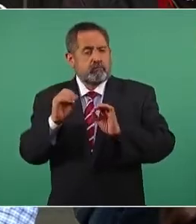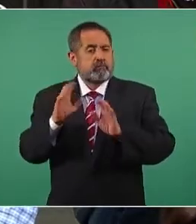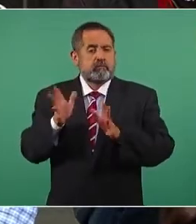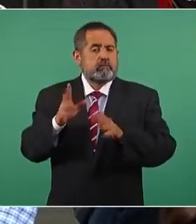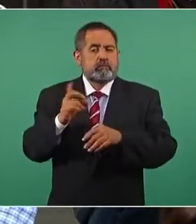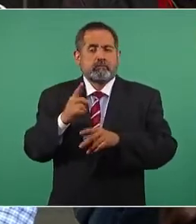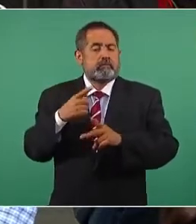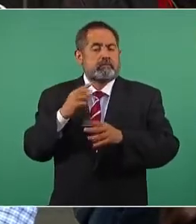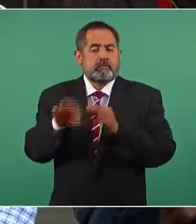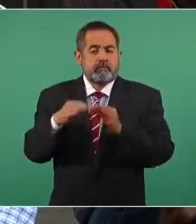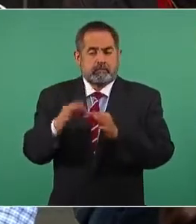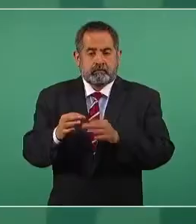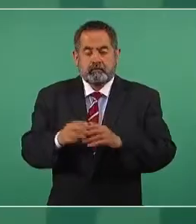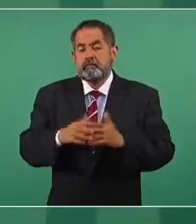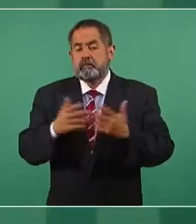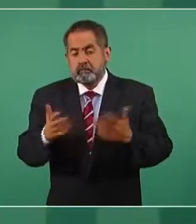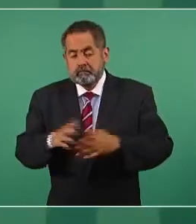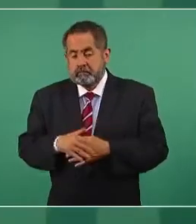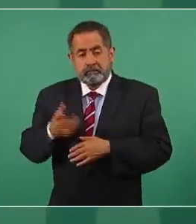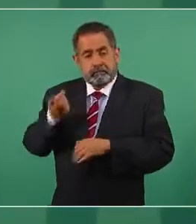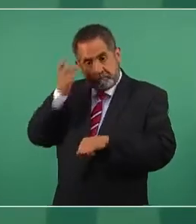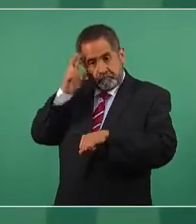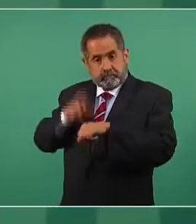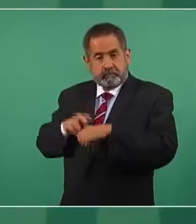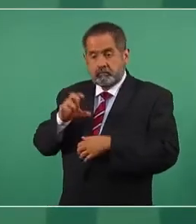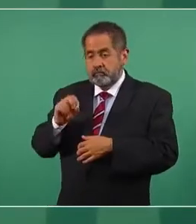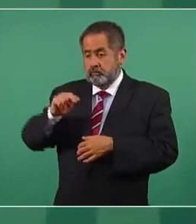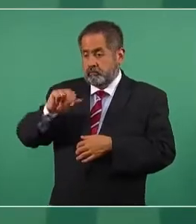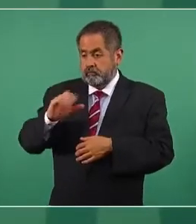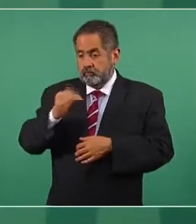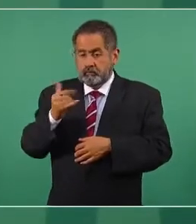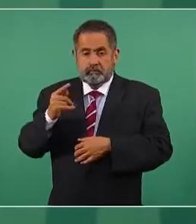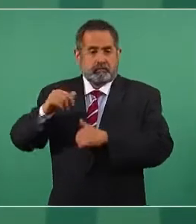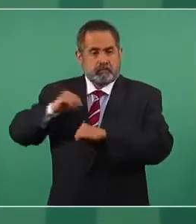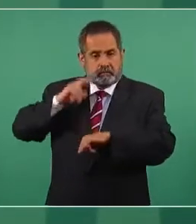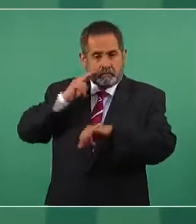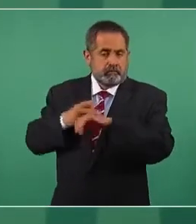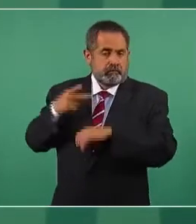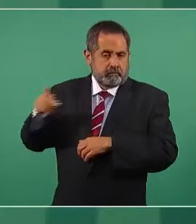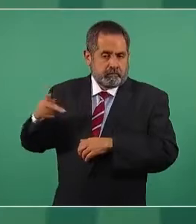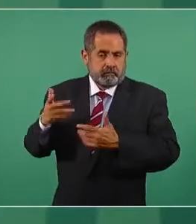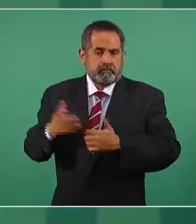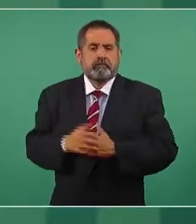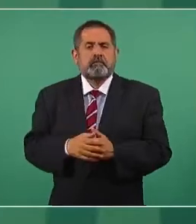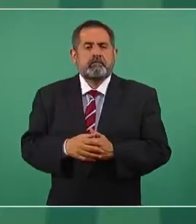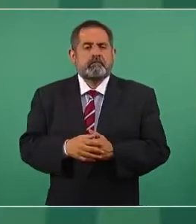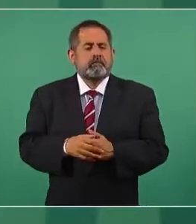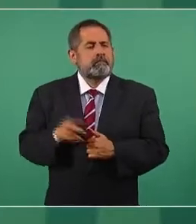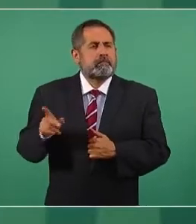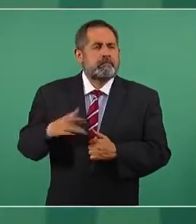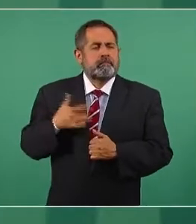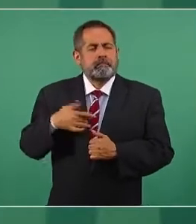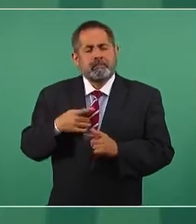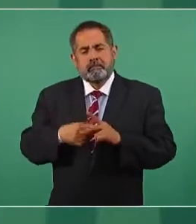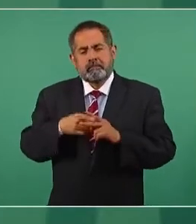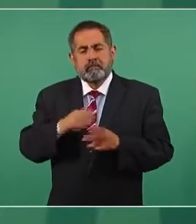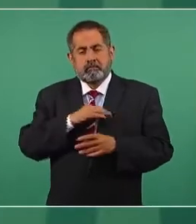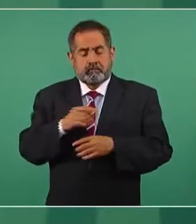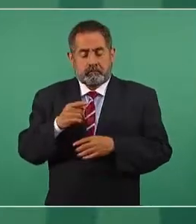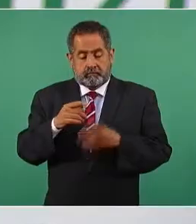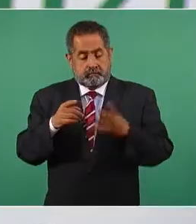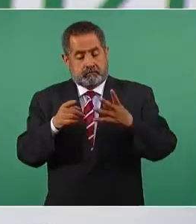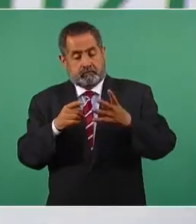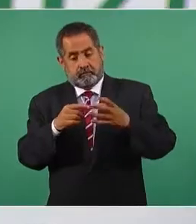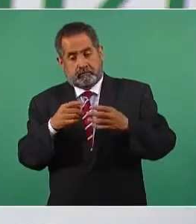tendríamos… Bueno, según lo que explicó aquí la directora de CONACYT que lleva ese programa, ella estima que hacia fines del año